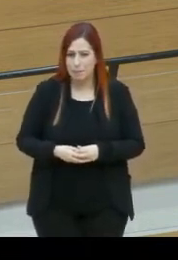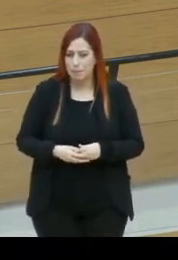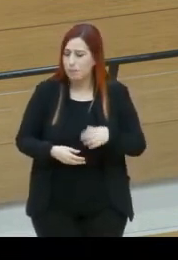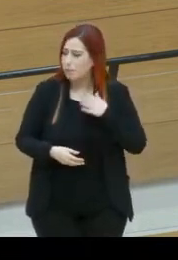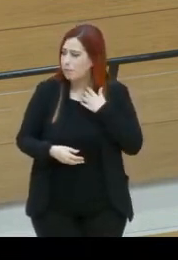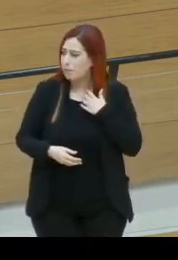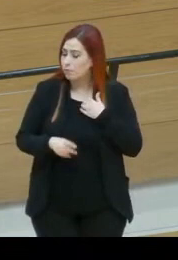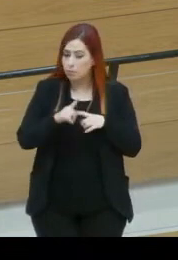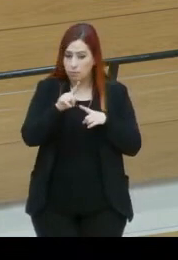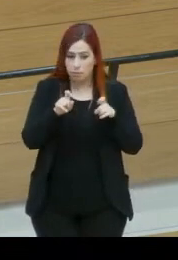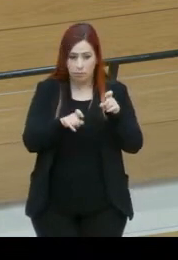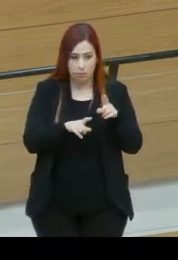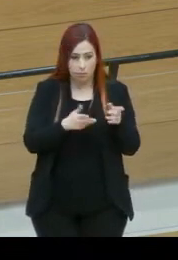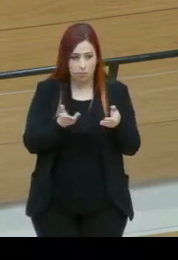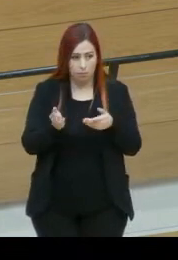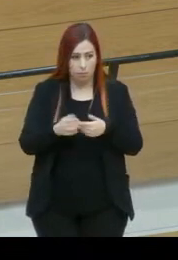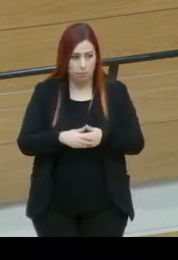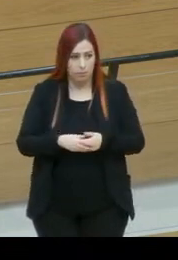¿Alguna pregunta más?